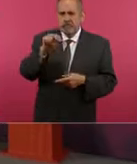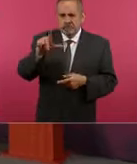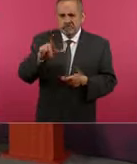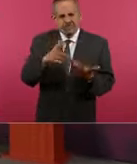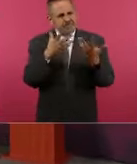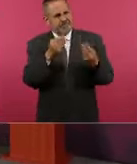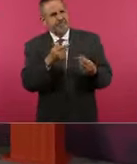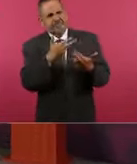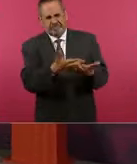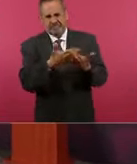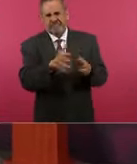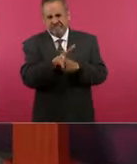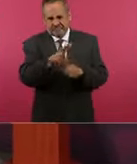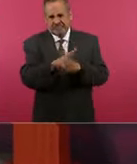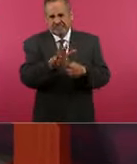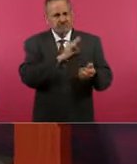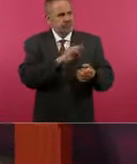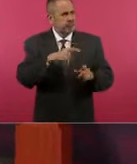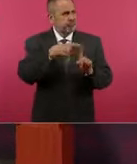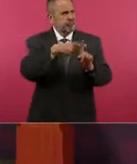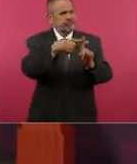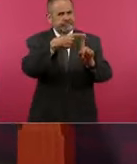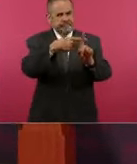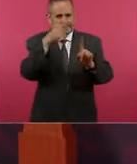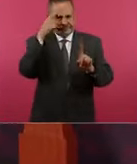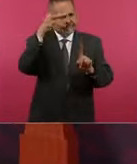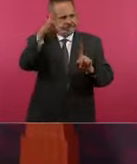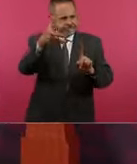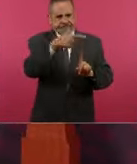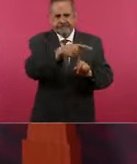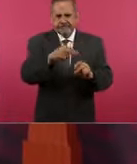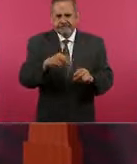mucho, mucho potencial de toda la frontera.